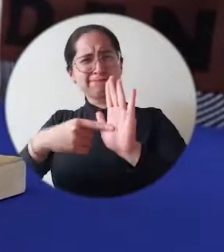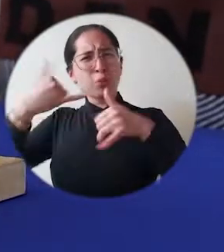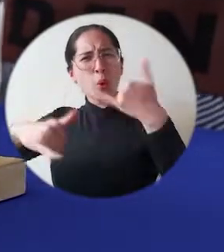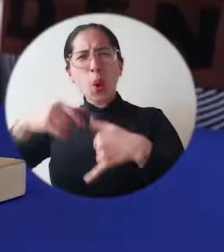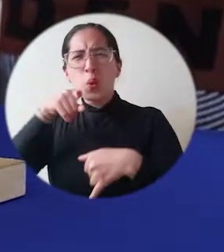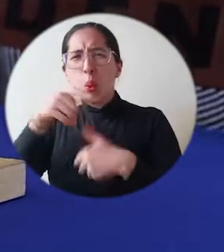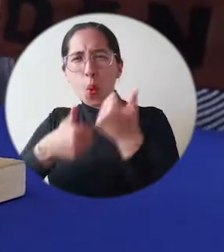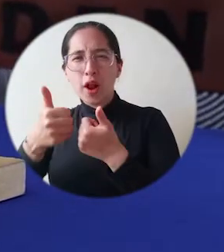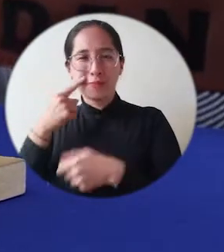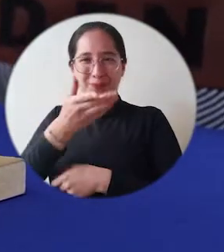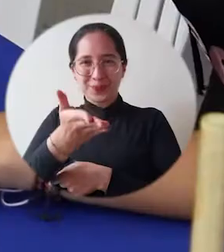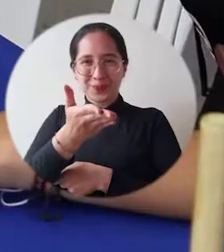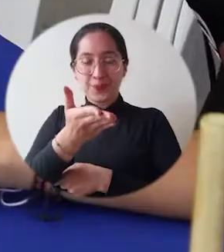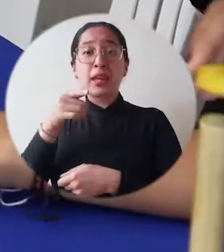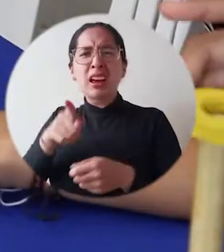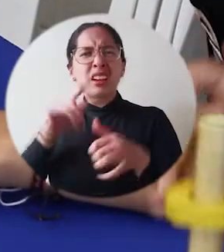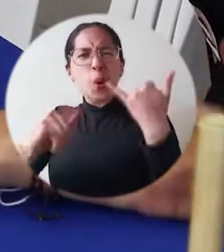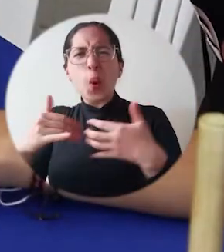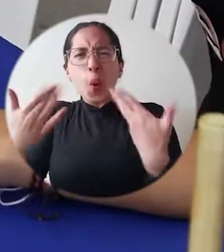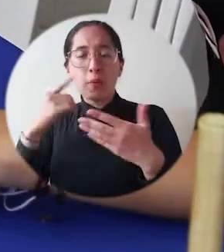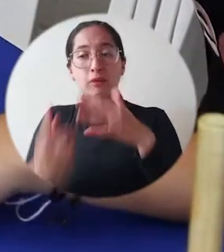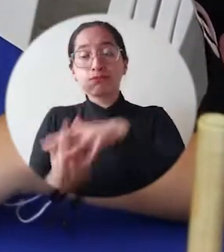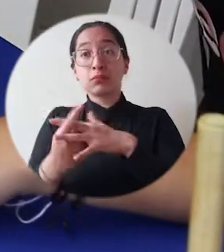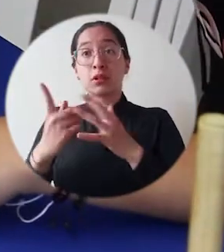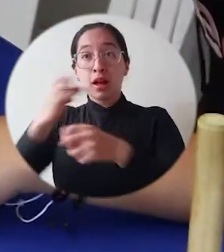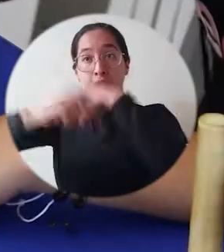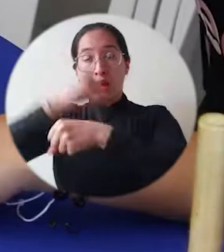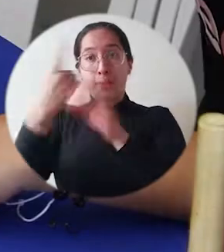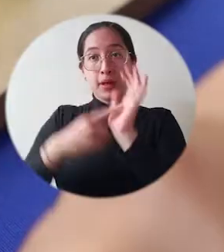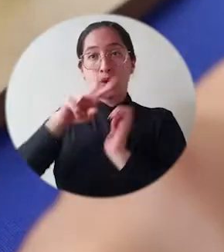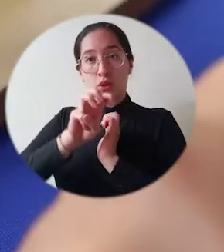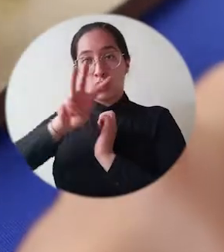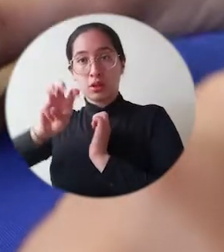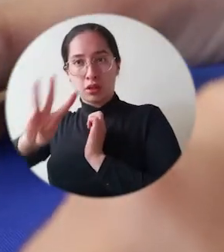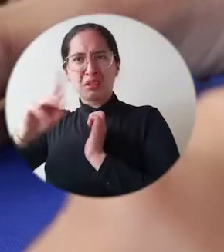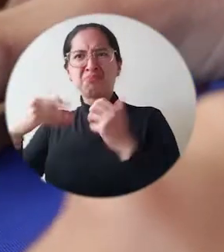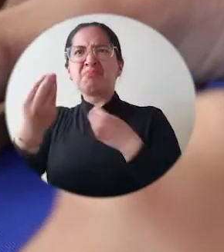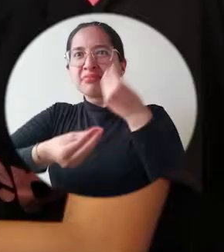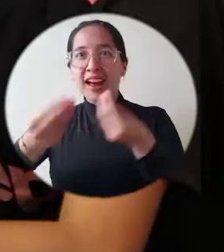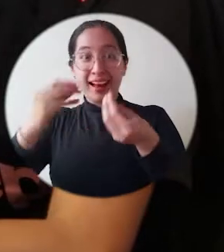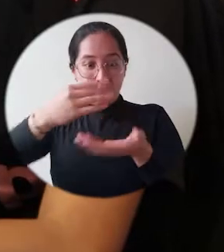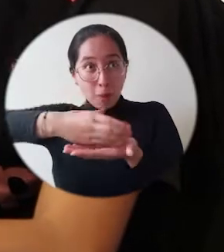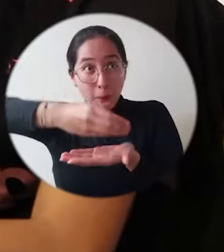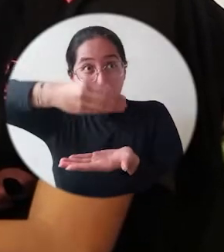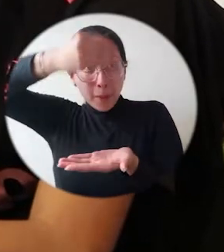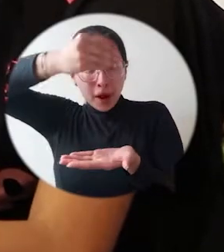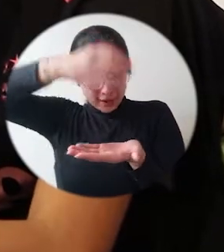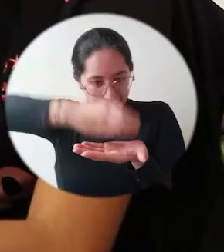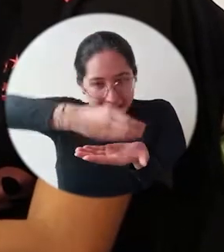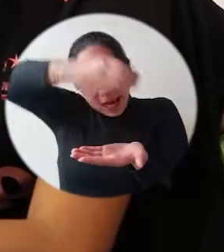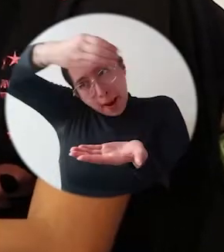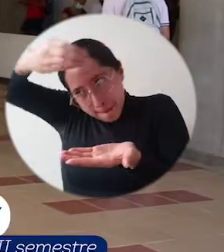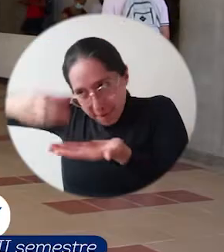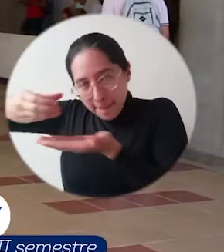Uno de los juegos que estamos presentando el día de hoy es la Torre de Hanoi. Este juego fue inventado en 1883. El juego consta de mover